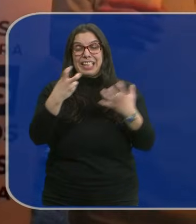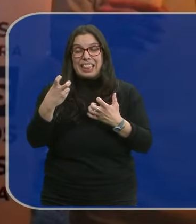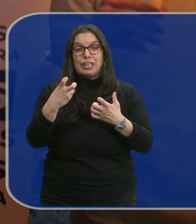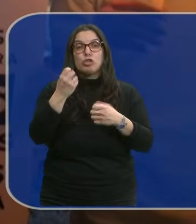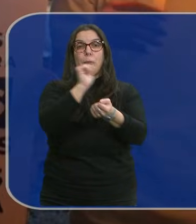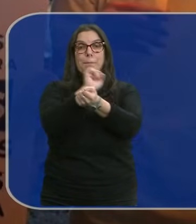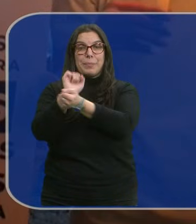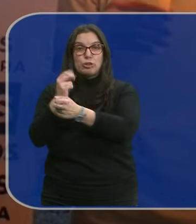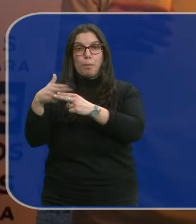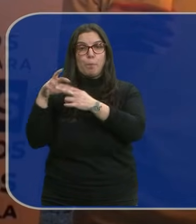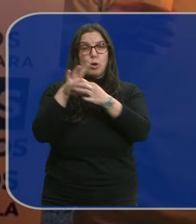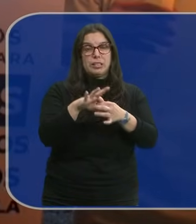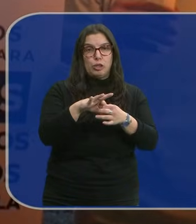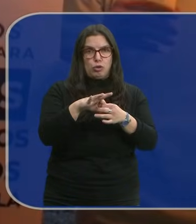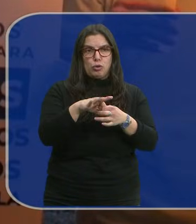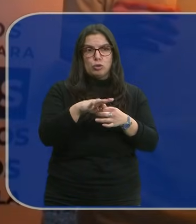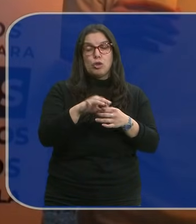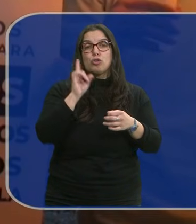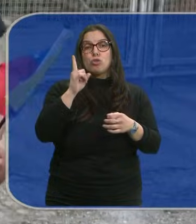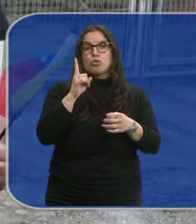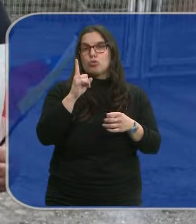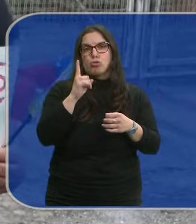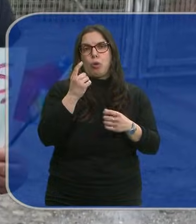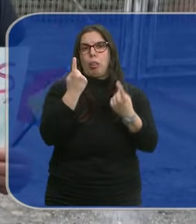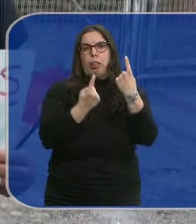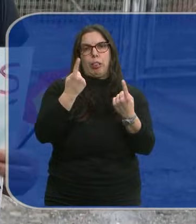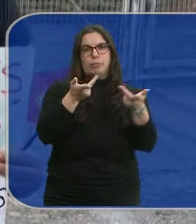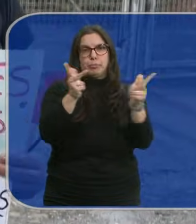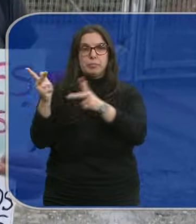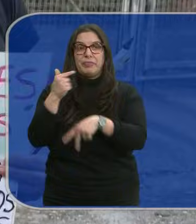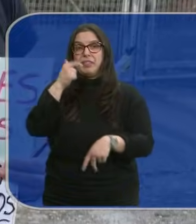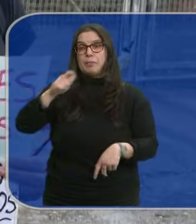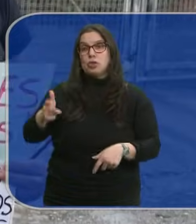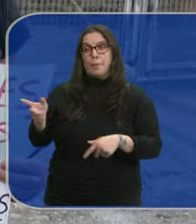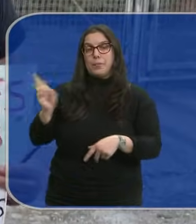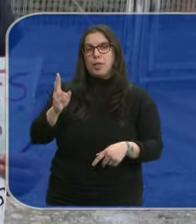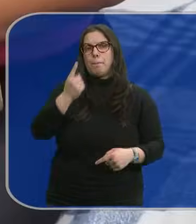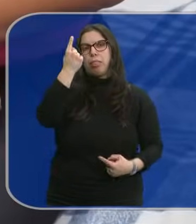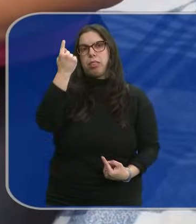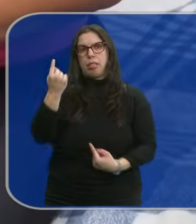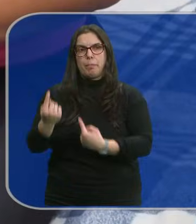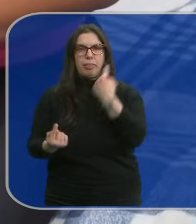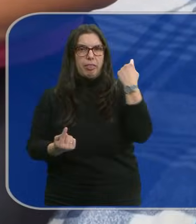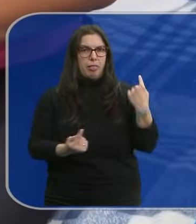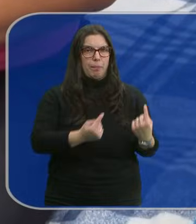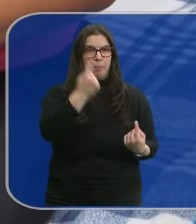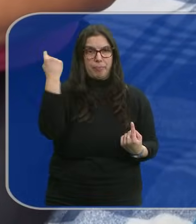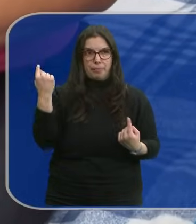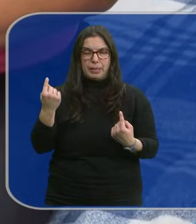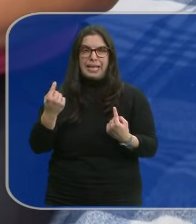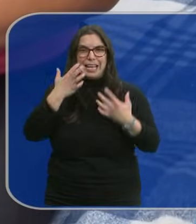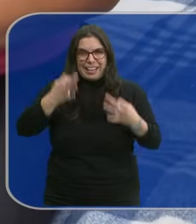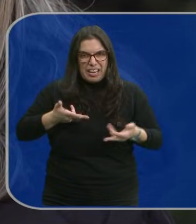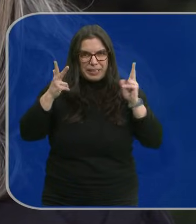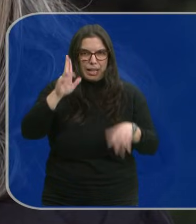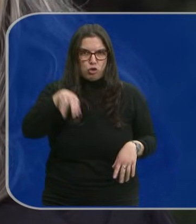presos políticos, tan solo se ha liberado una quinta parte. Los venezolanos denuncian que las excarcelaciones a cuentagotas no están suponiendo una